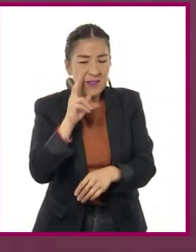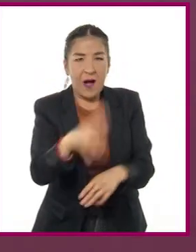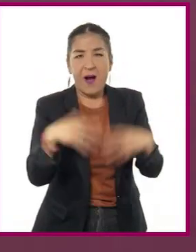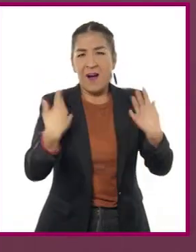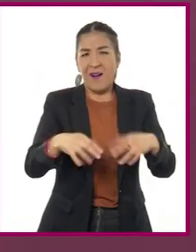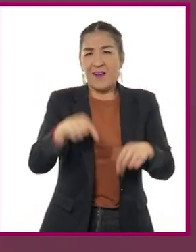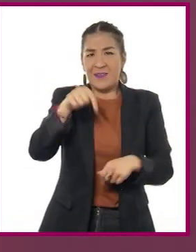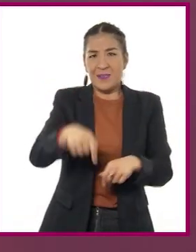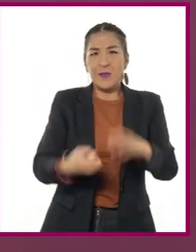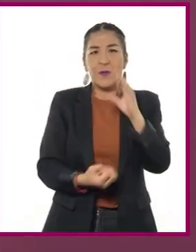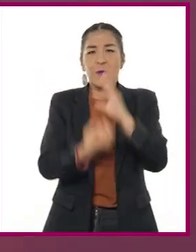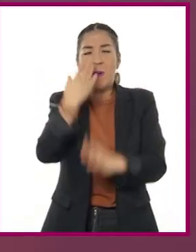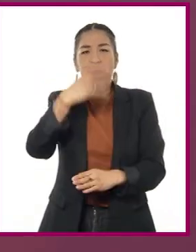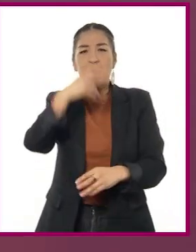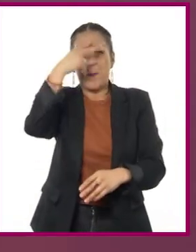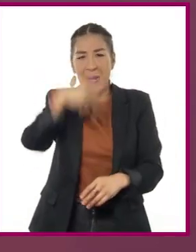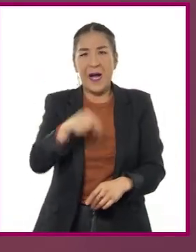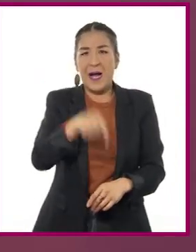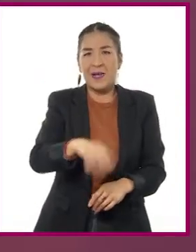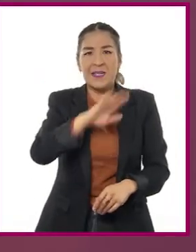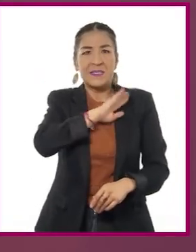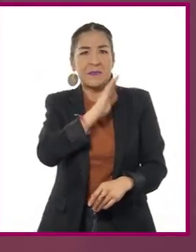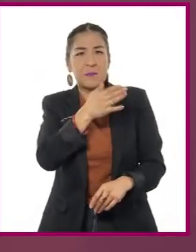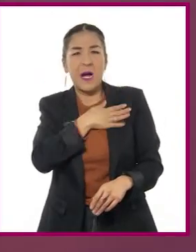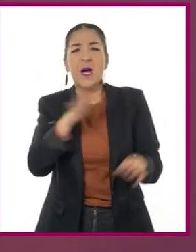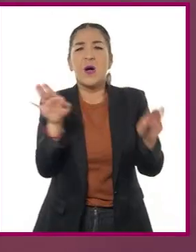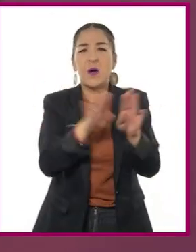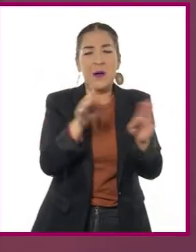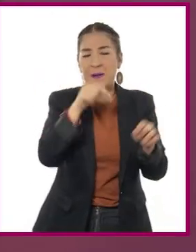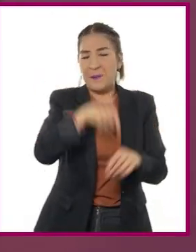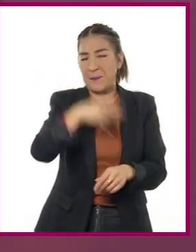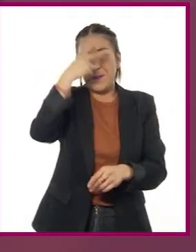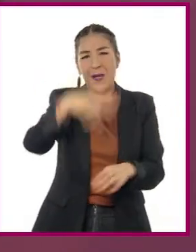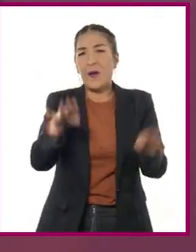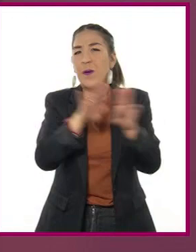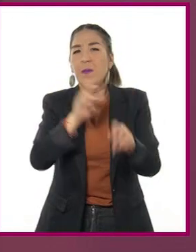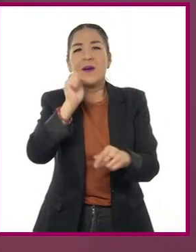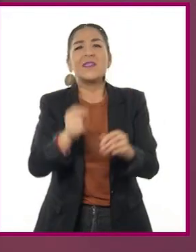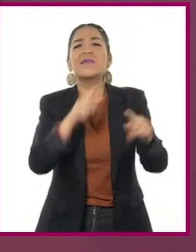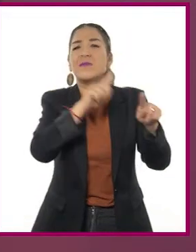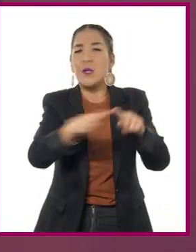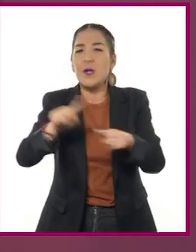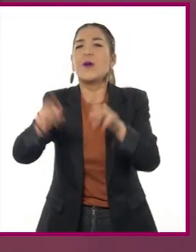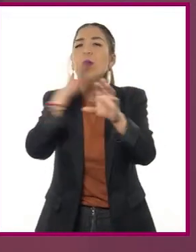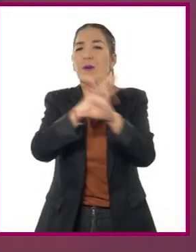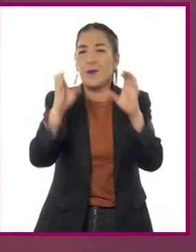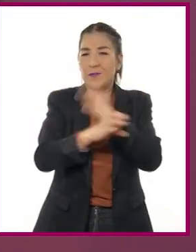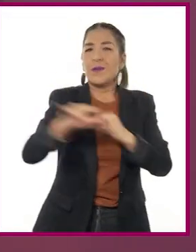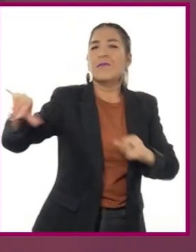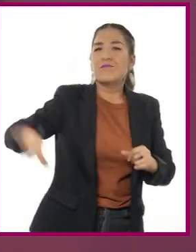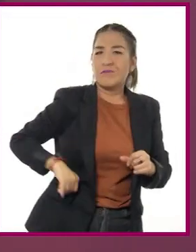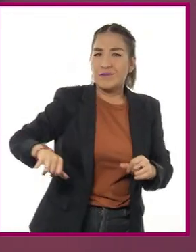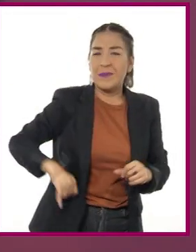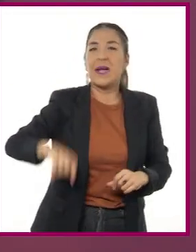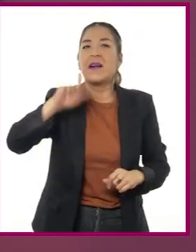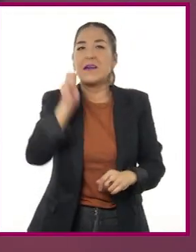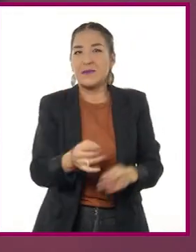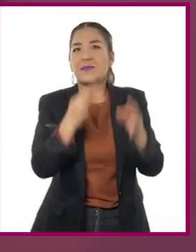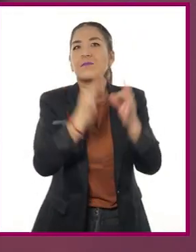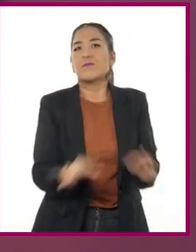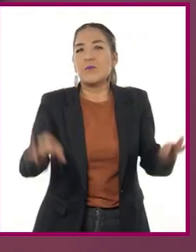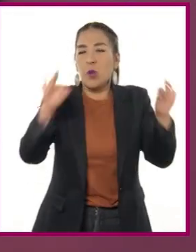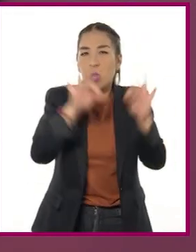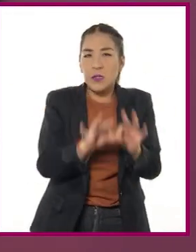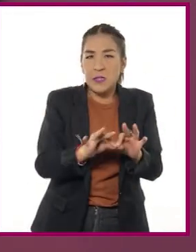nuevo continente y por el afán de llevar un registro de aquellos acontecimientos que se consideraban